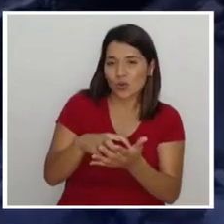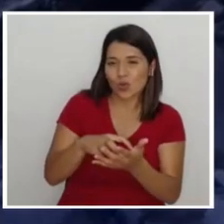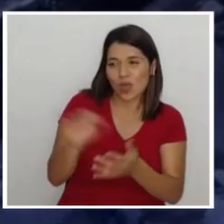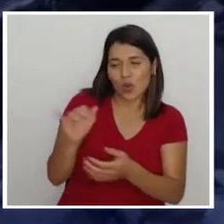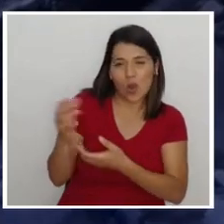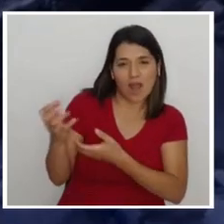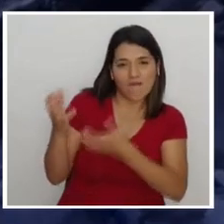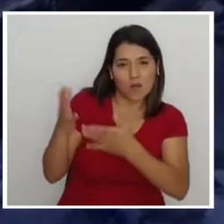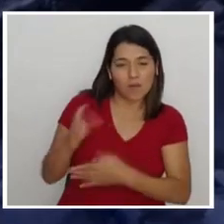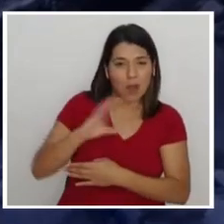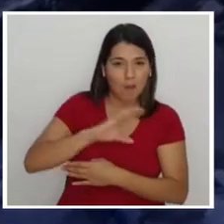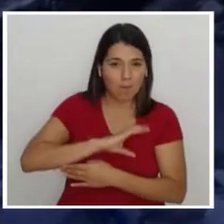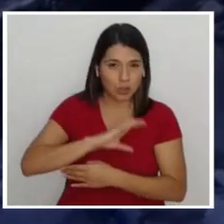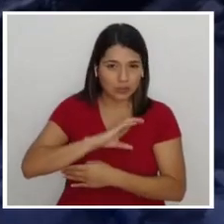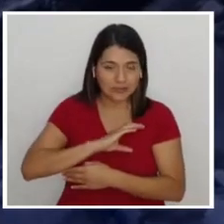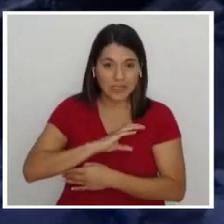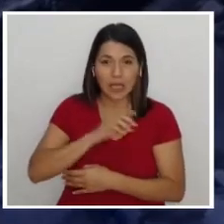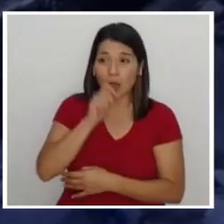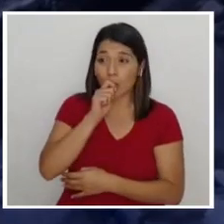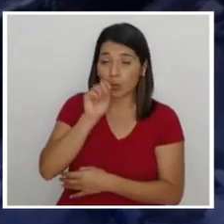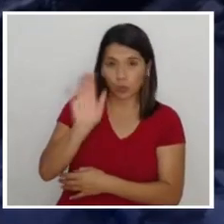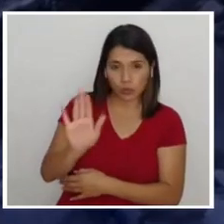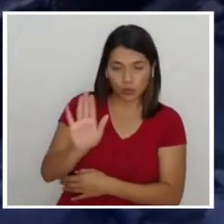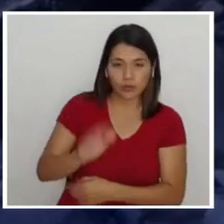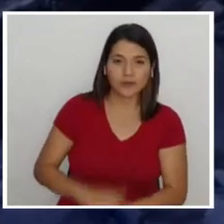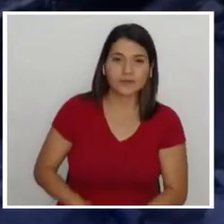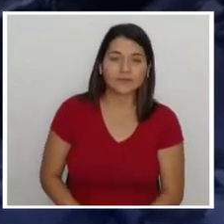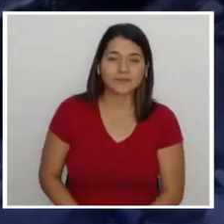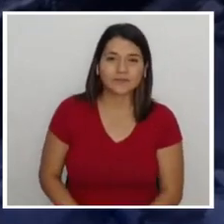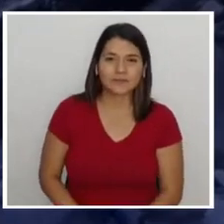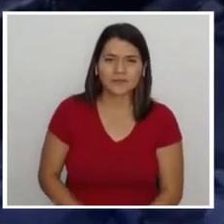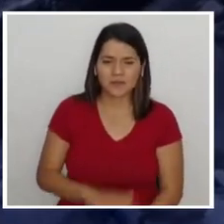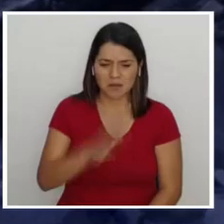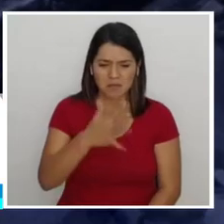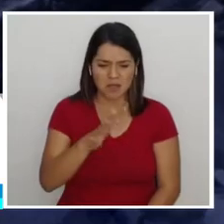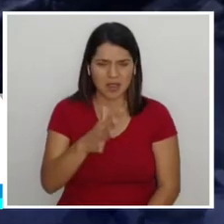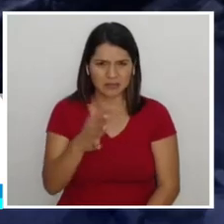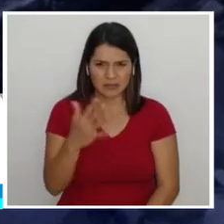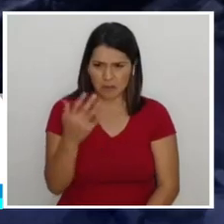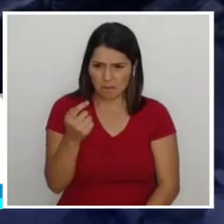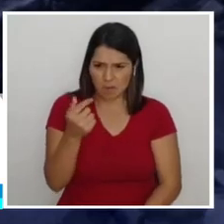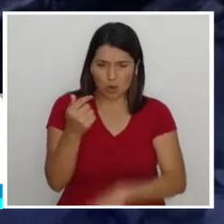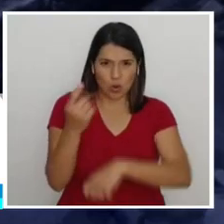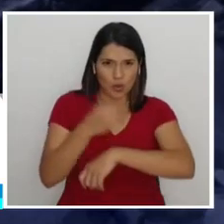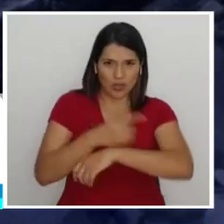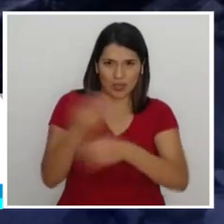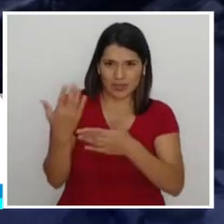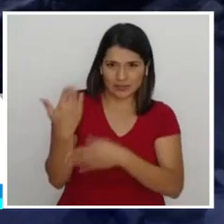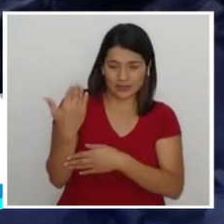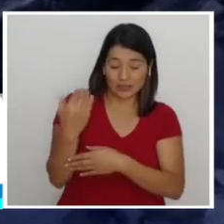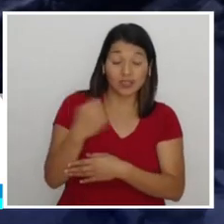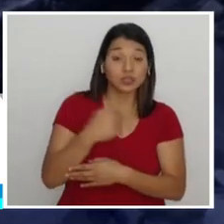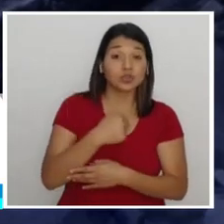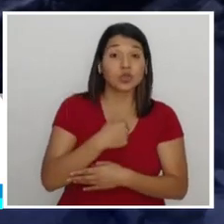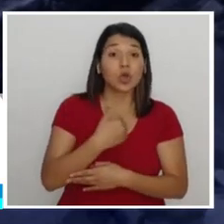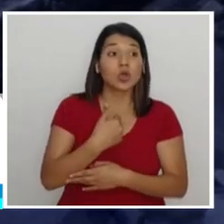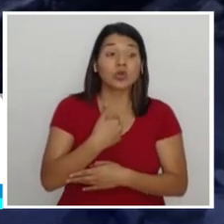tránsito. Hace menos días me tocó la